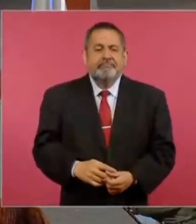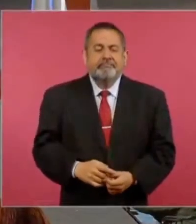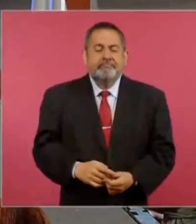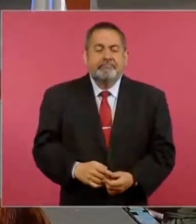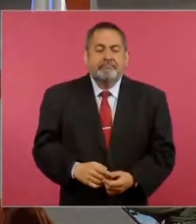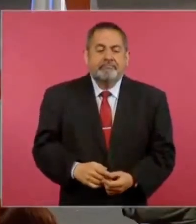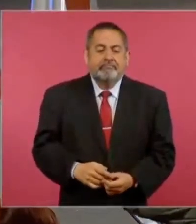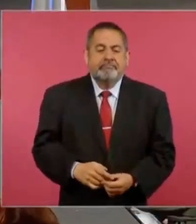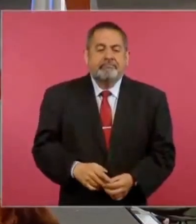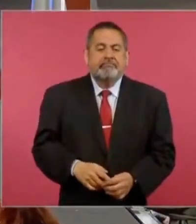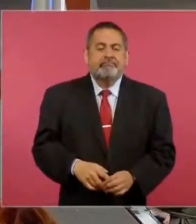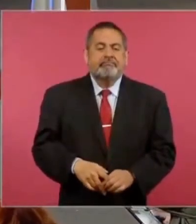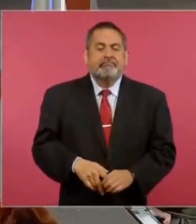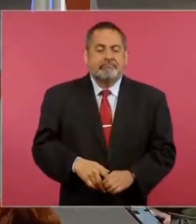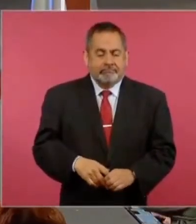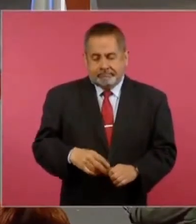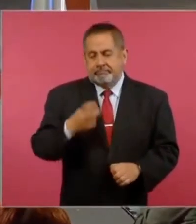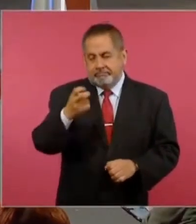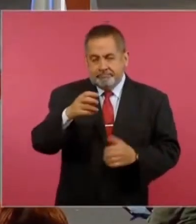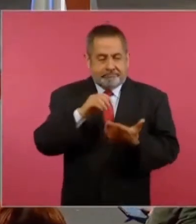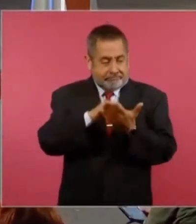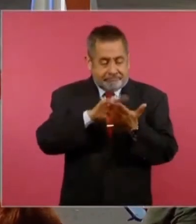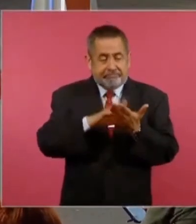pero hay constancia de eso.